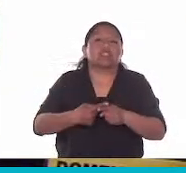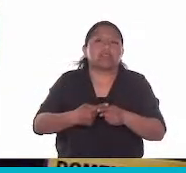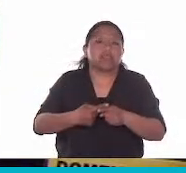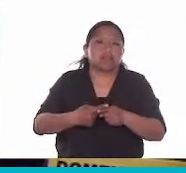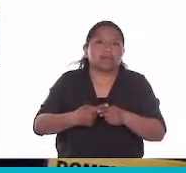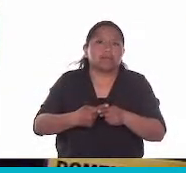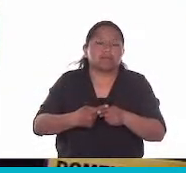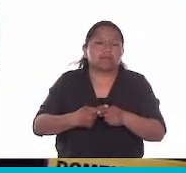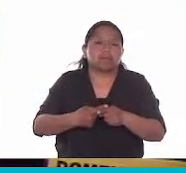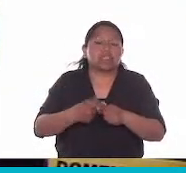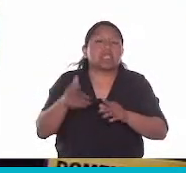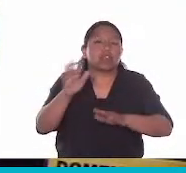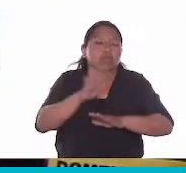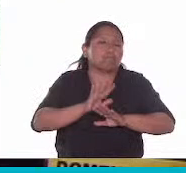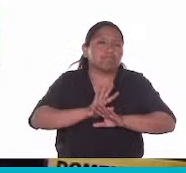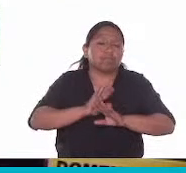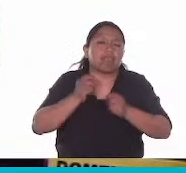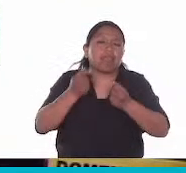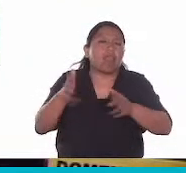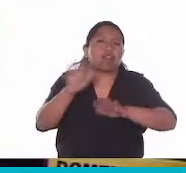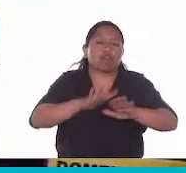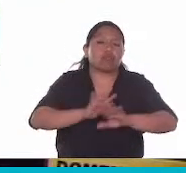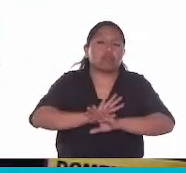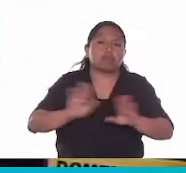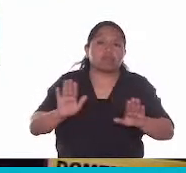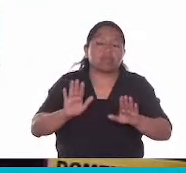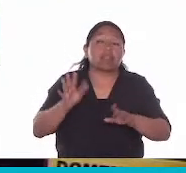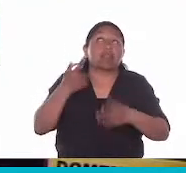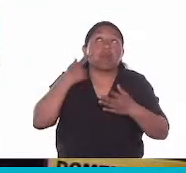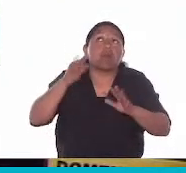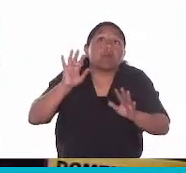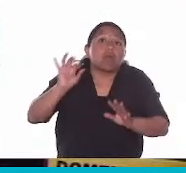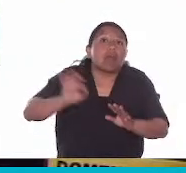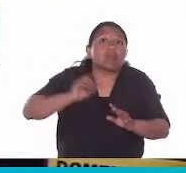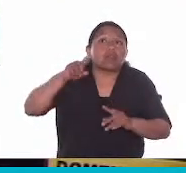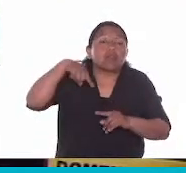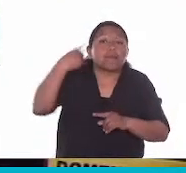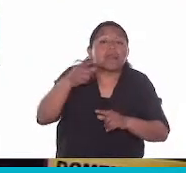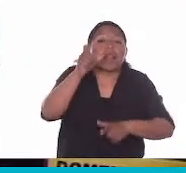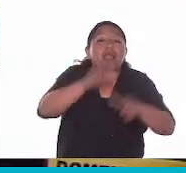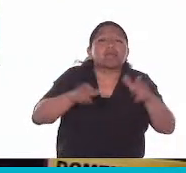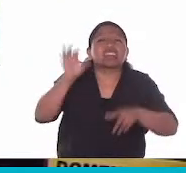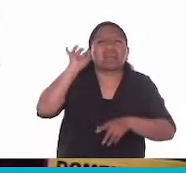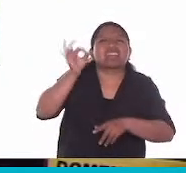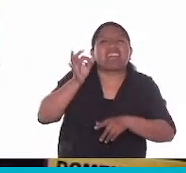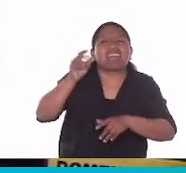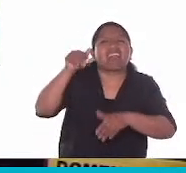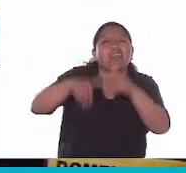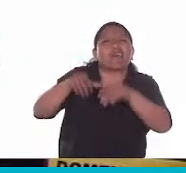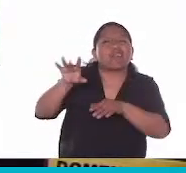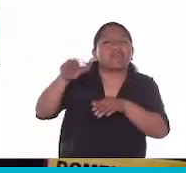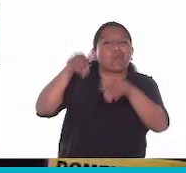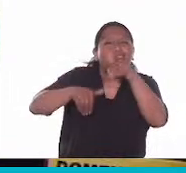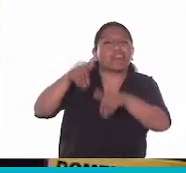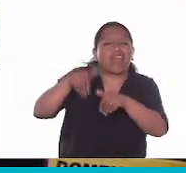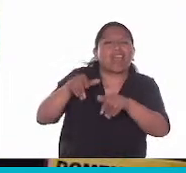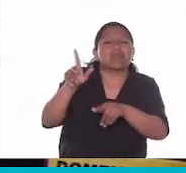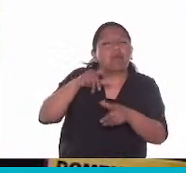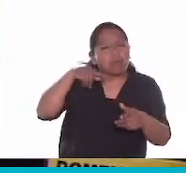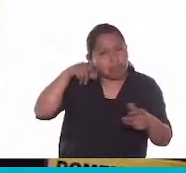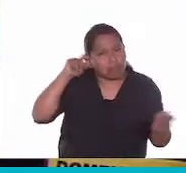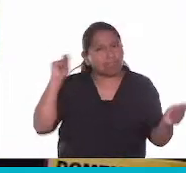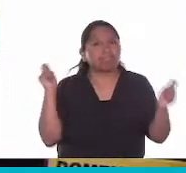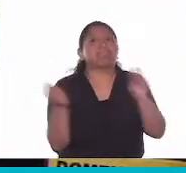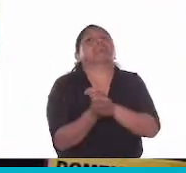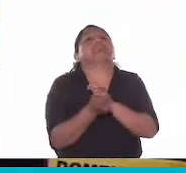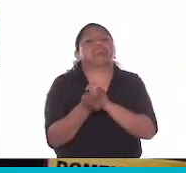presidente y orden seguramente el año que viene la gente va a saber elegir y le vamos a poner dar un cambio de